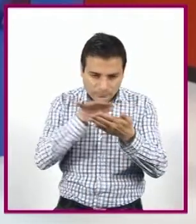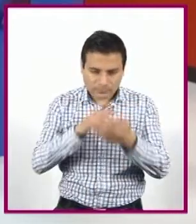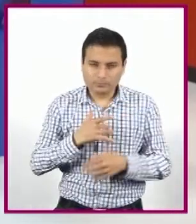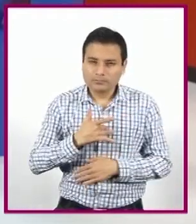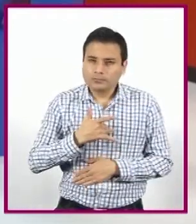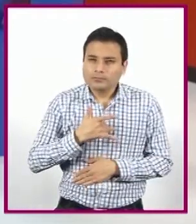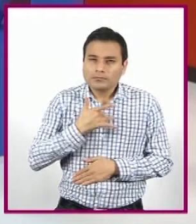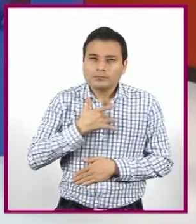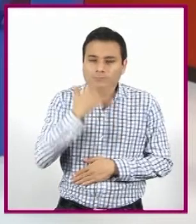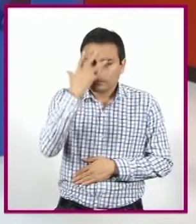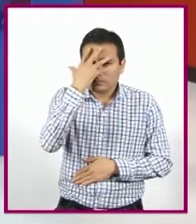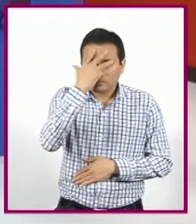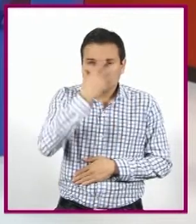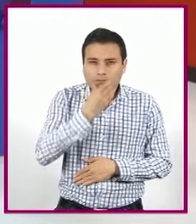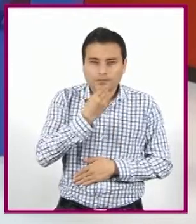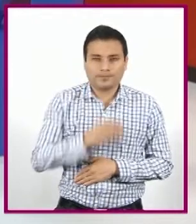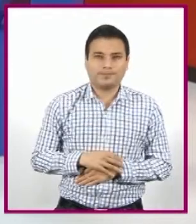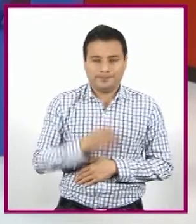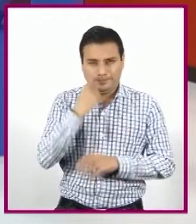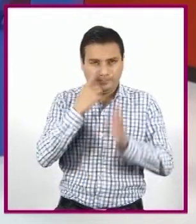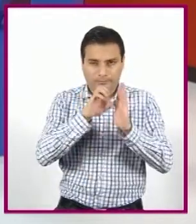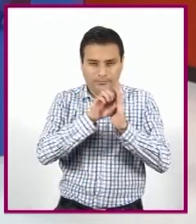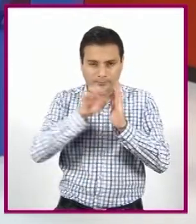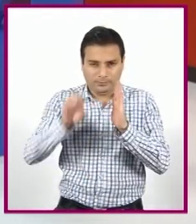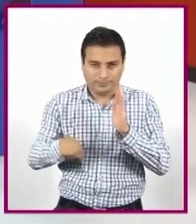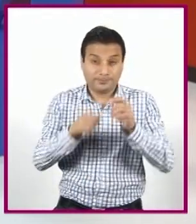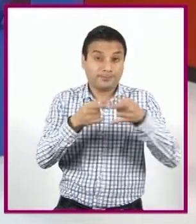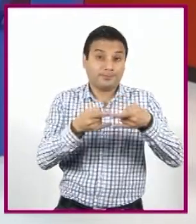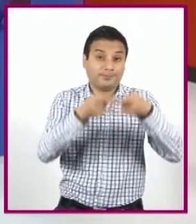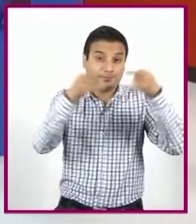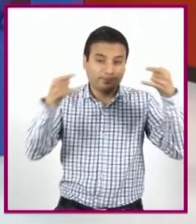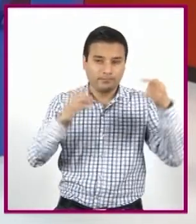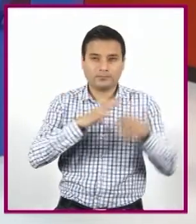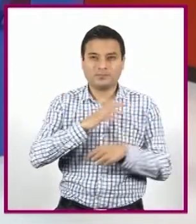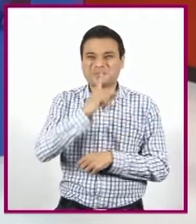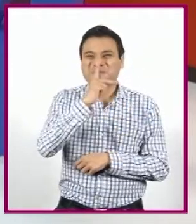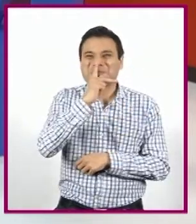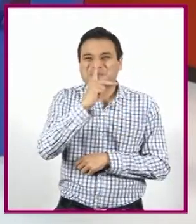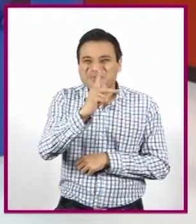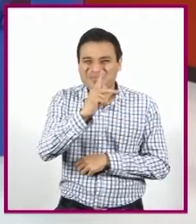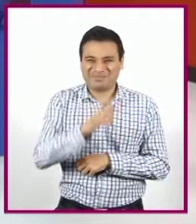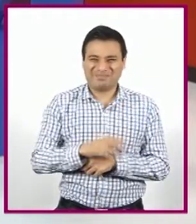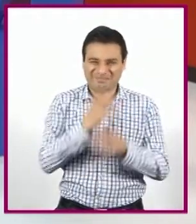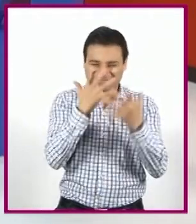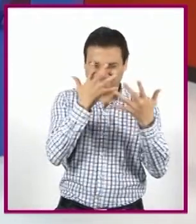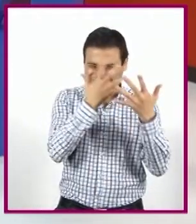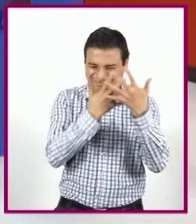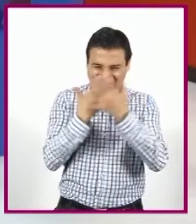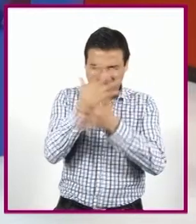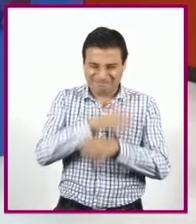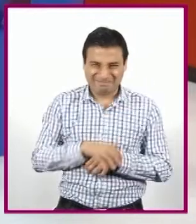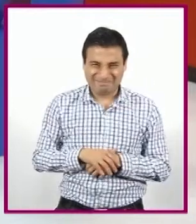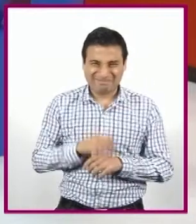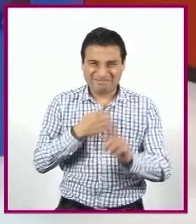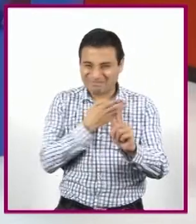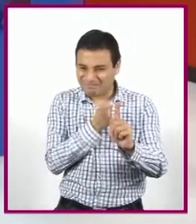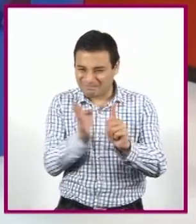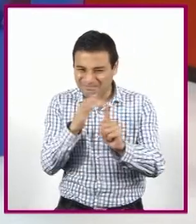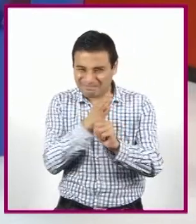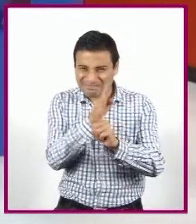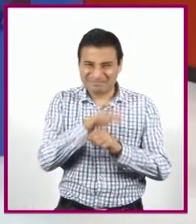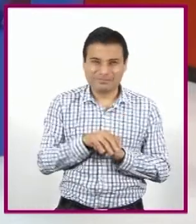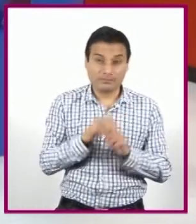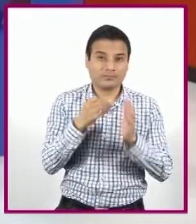escritos. Si un cuento muestra un vocabulario impreciso y limitado, así como falta de recursos como el